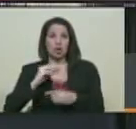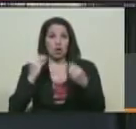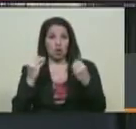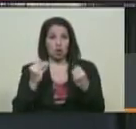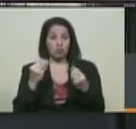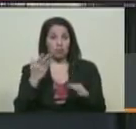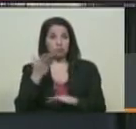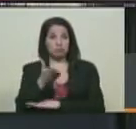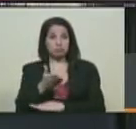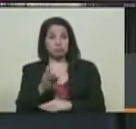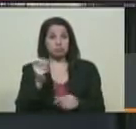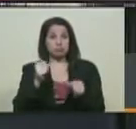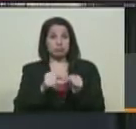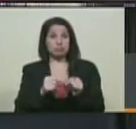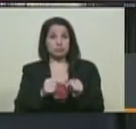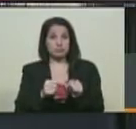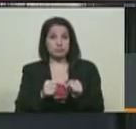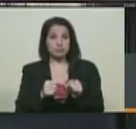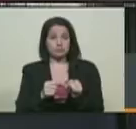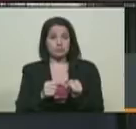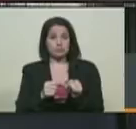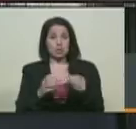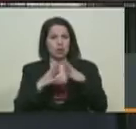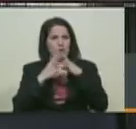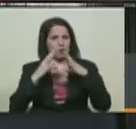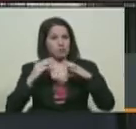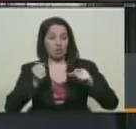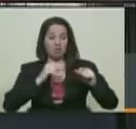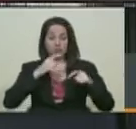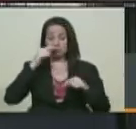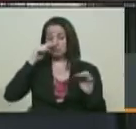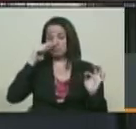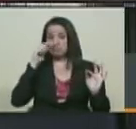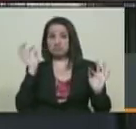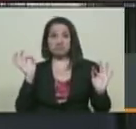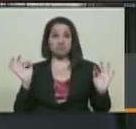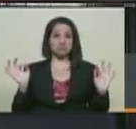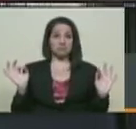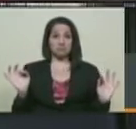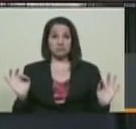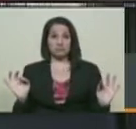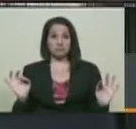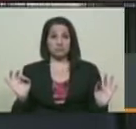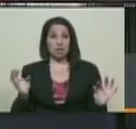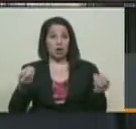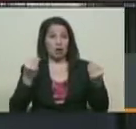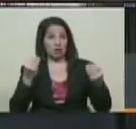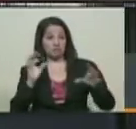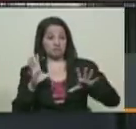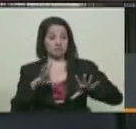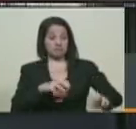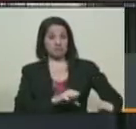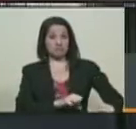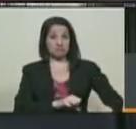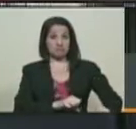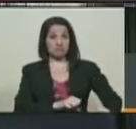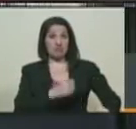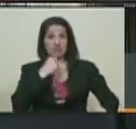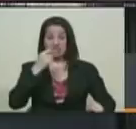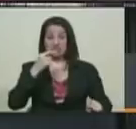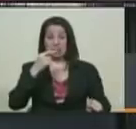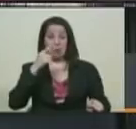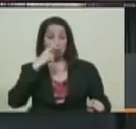llegaron con toda la pompa, la arrogancia, la prepotencia. Maduro se